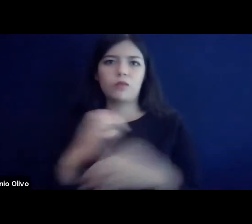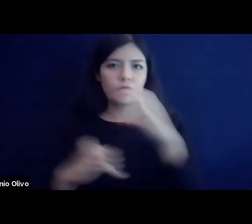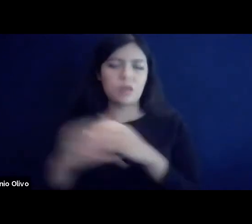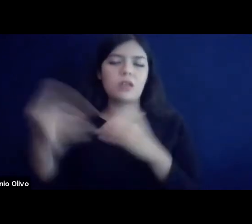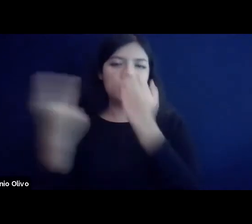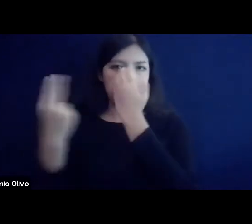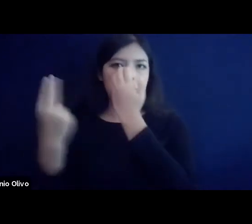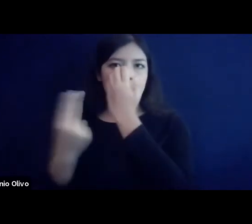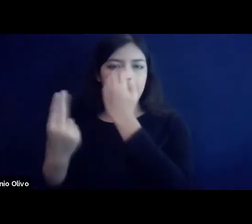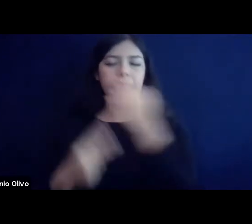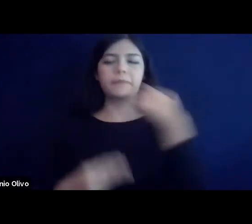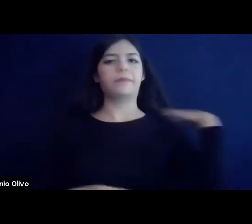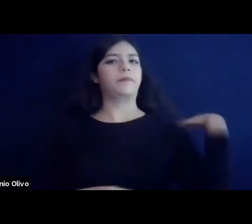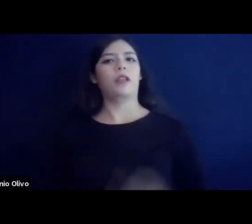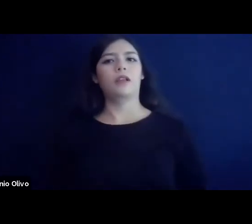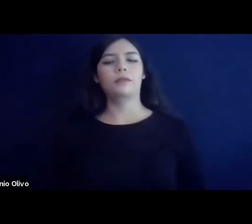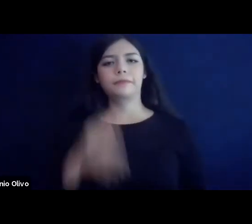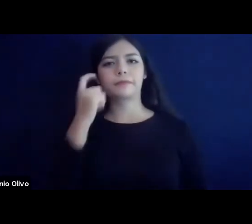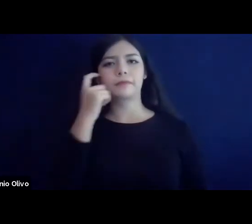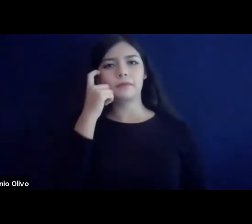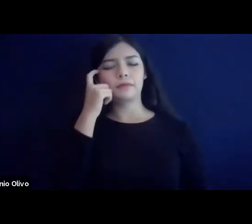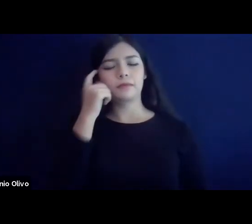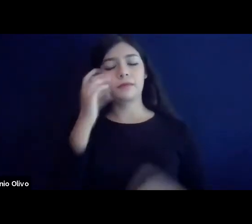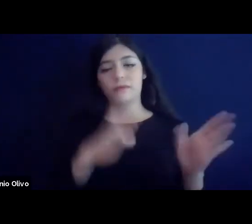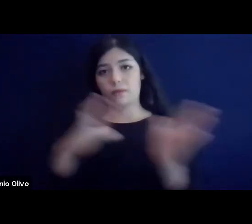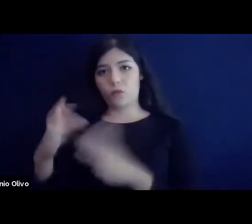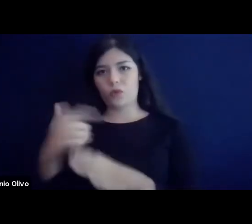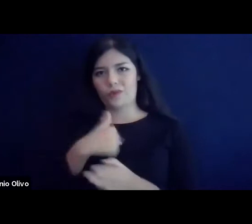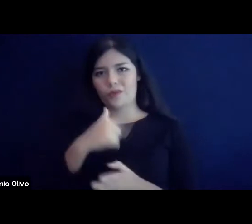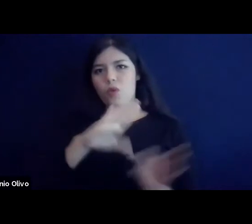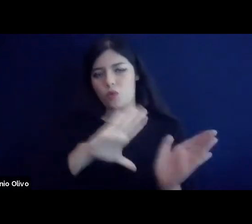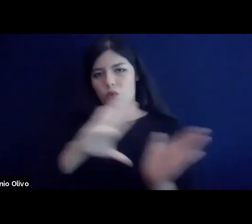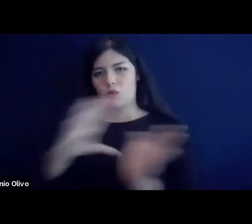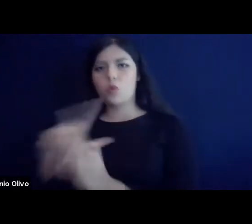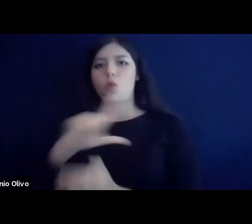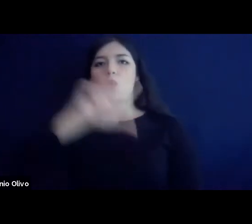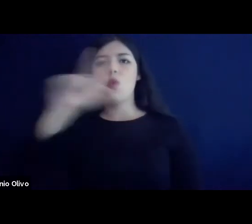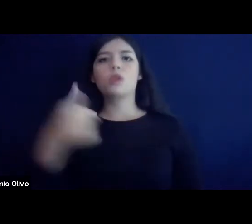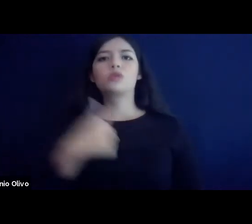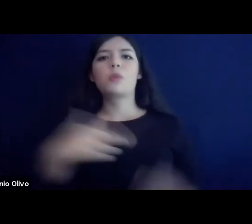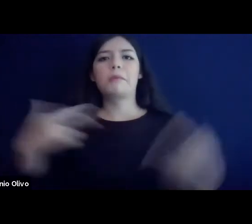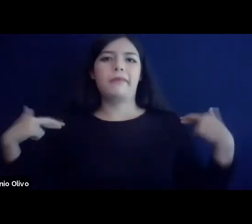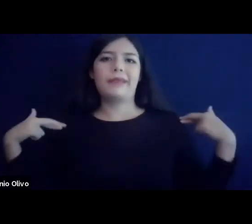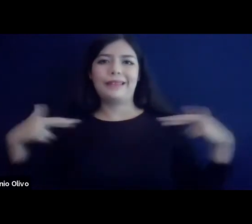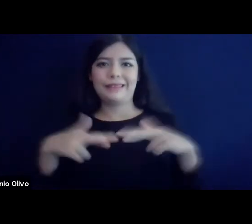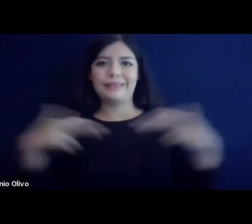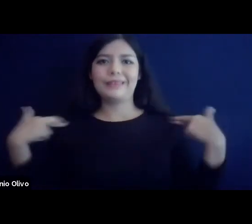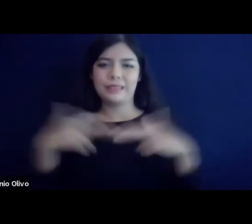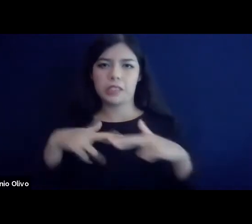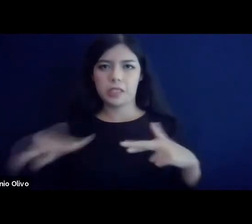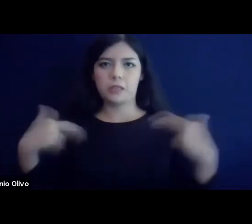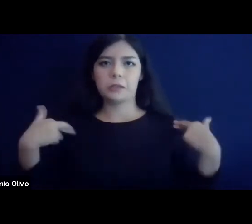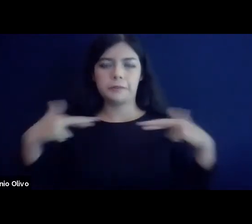pasando a mi etapa como docente, como trabajadora, que sabemos